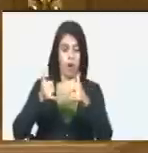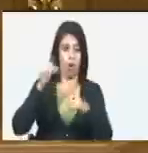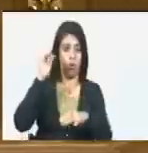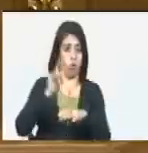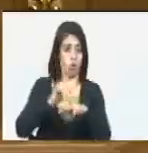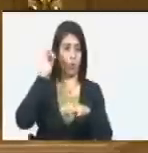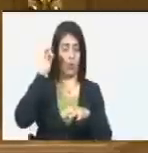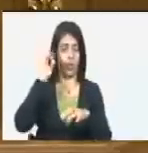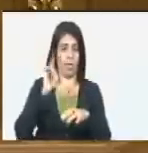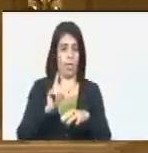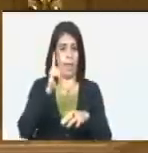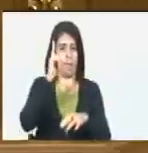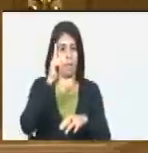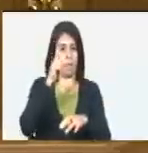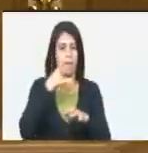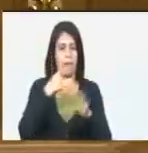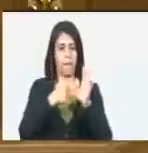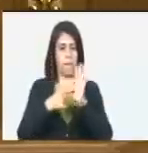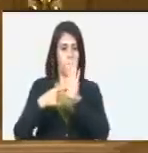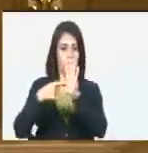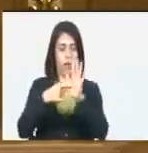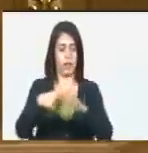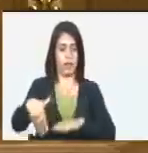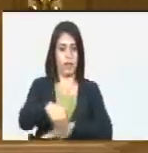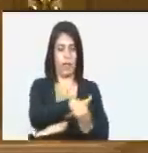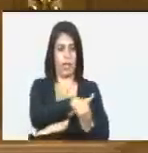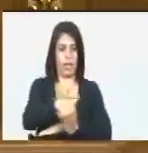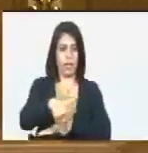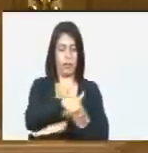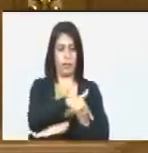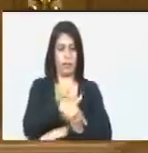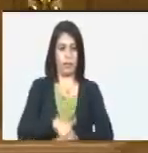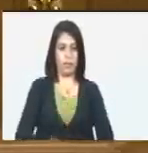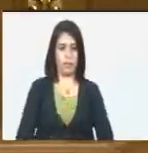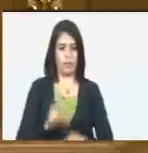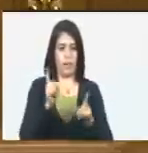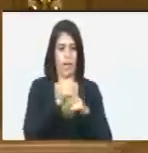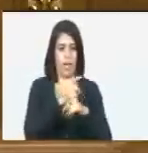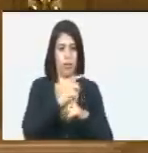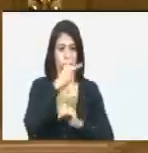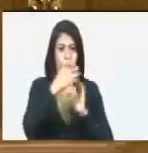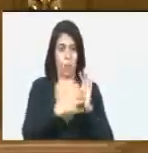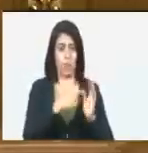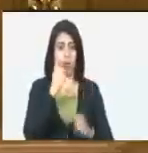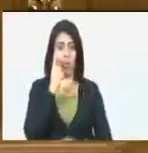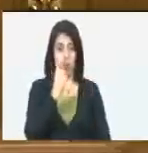Fueron la primera manifestación de calle, agosto del 2001.